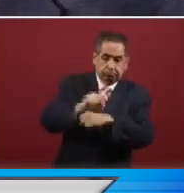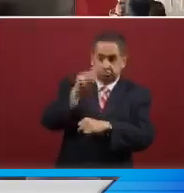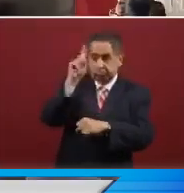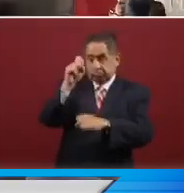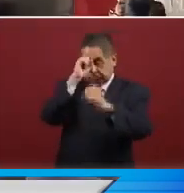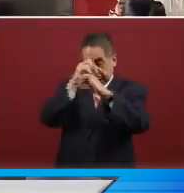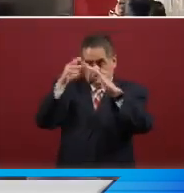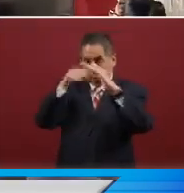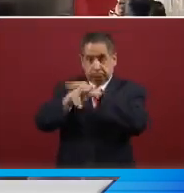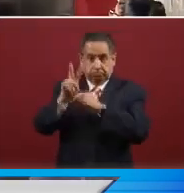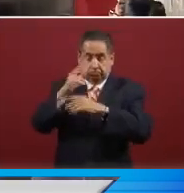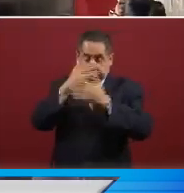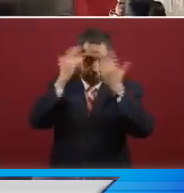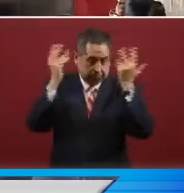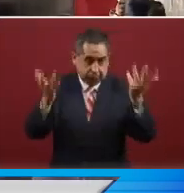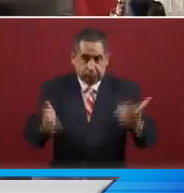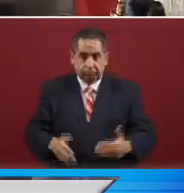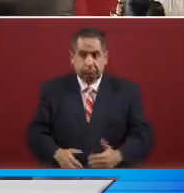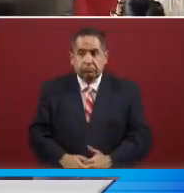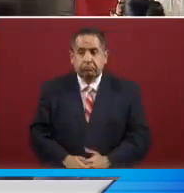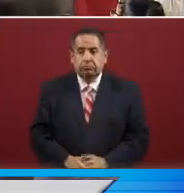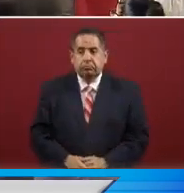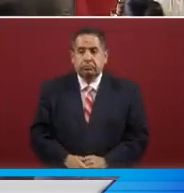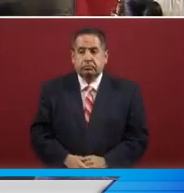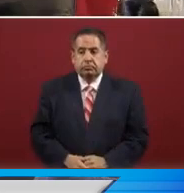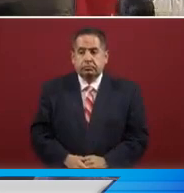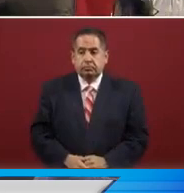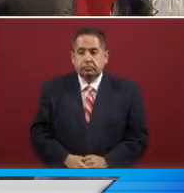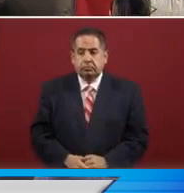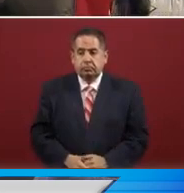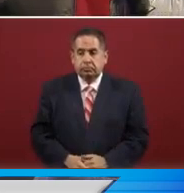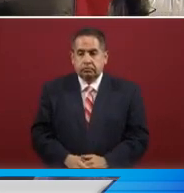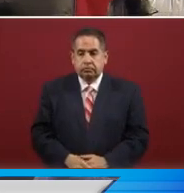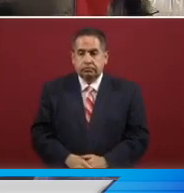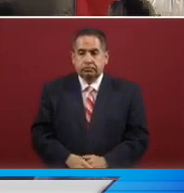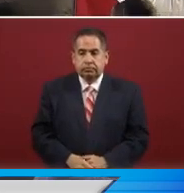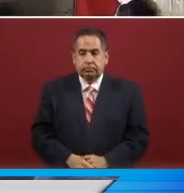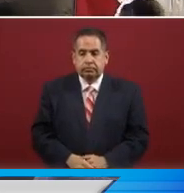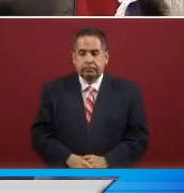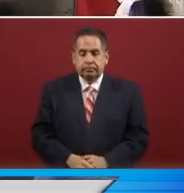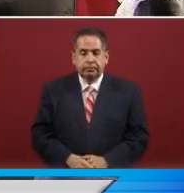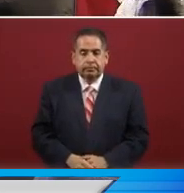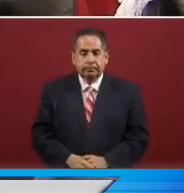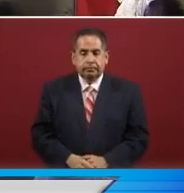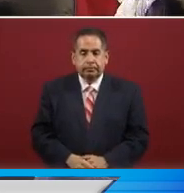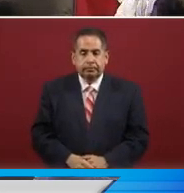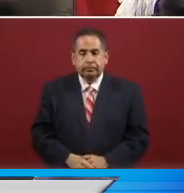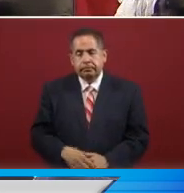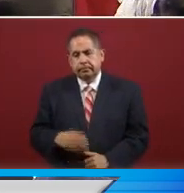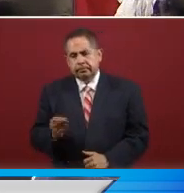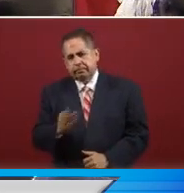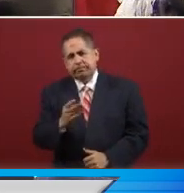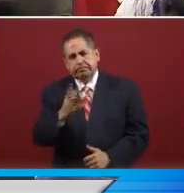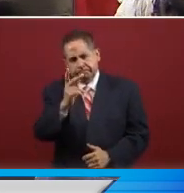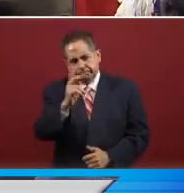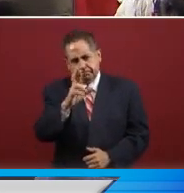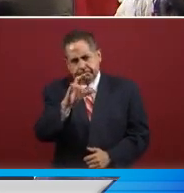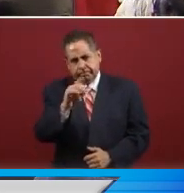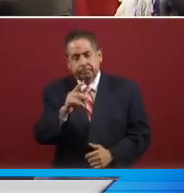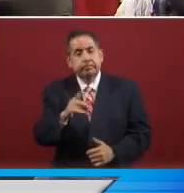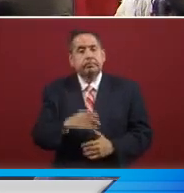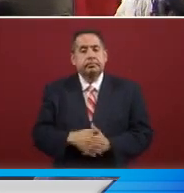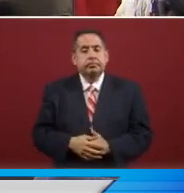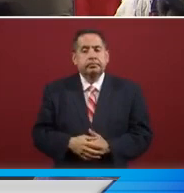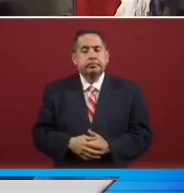a 21.98. Gas LP en cilindros marca Gepagasa a 19.56 por kilogramo. Gas LP